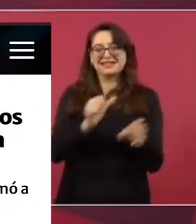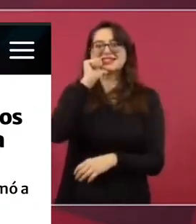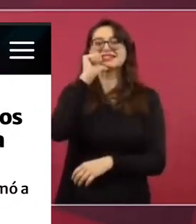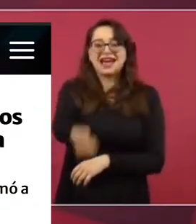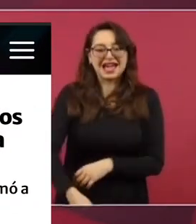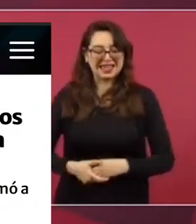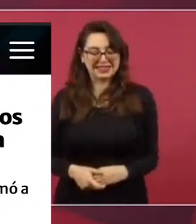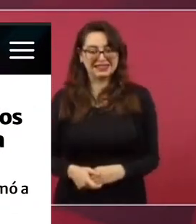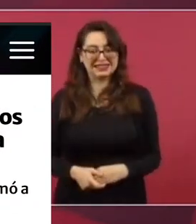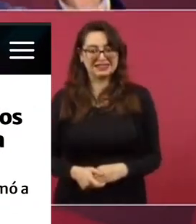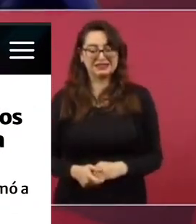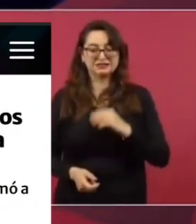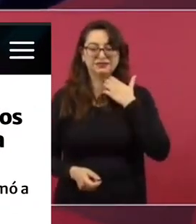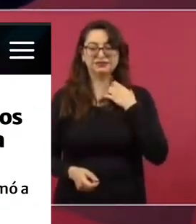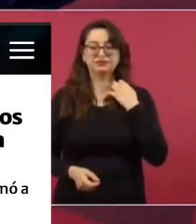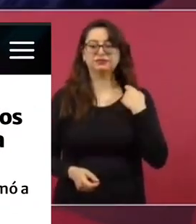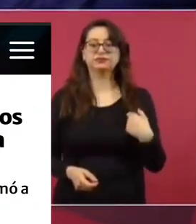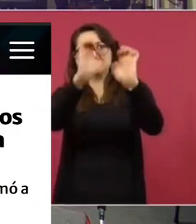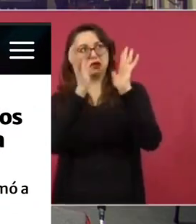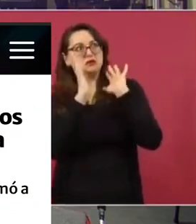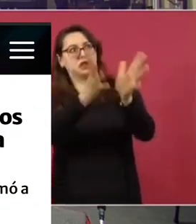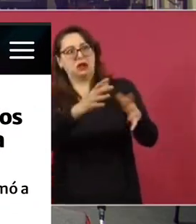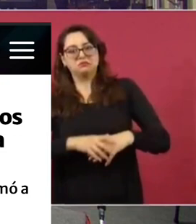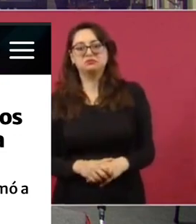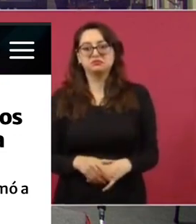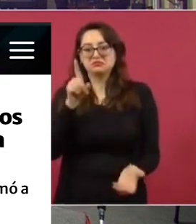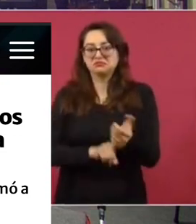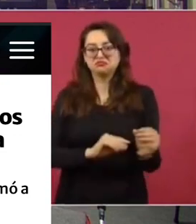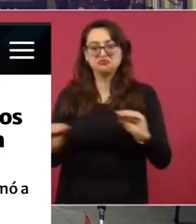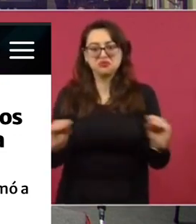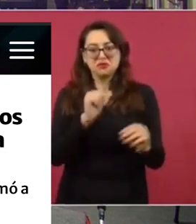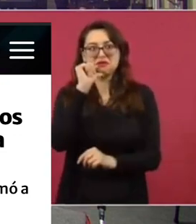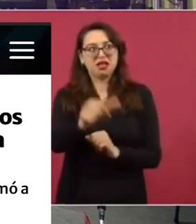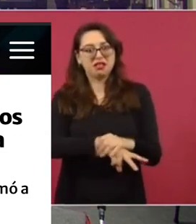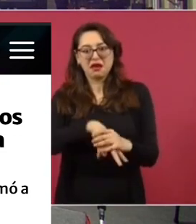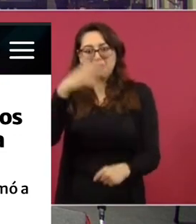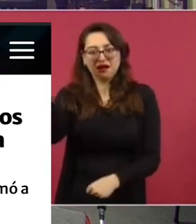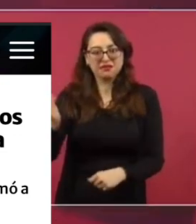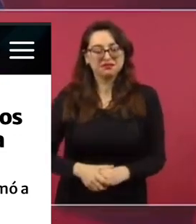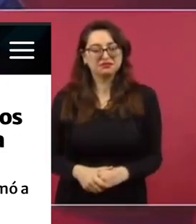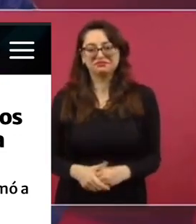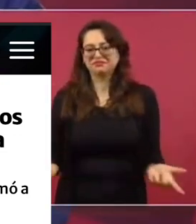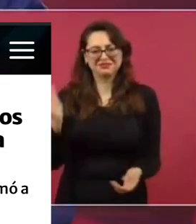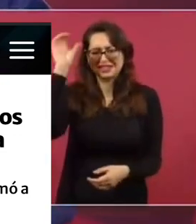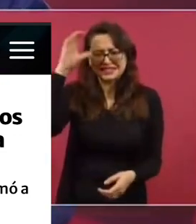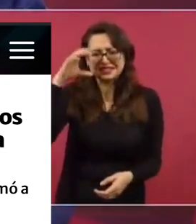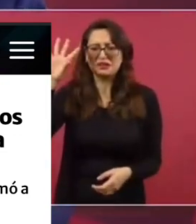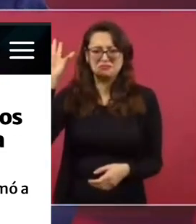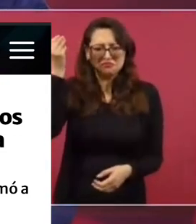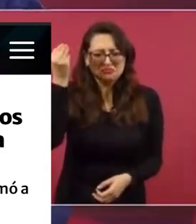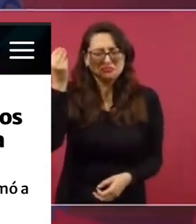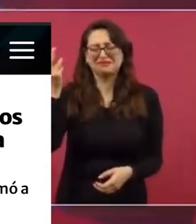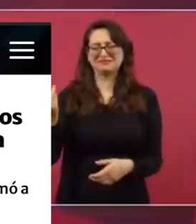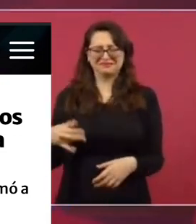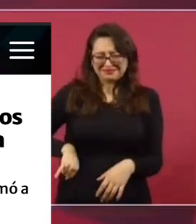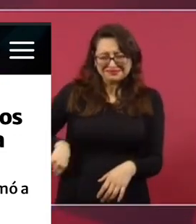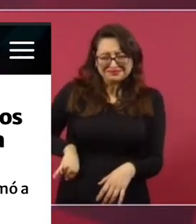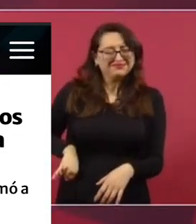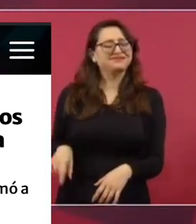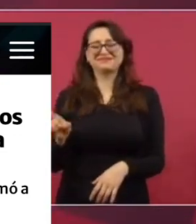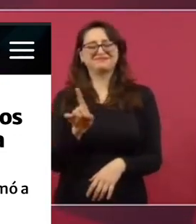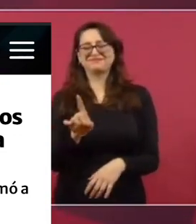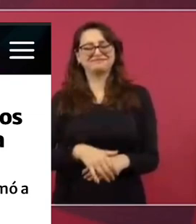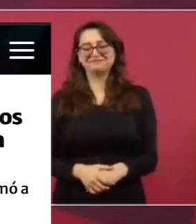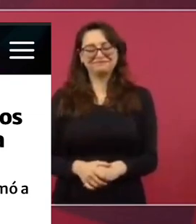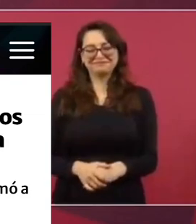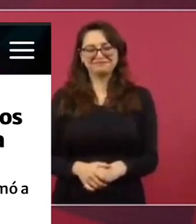dinero del CONACYT para construir elefantes blancos, pero no les importaba la ciencia, no les importaba la tecnología, no les importaba la